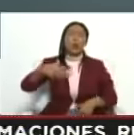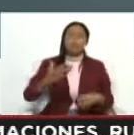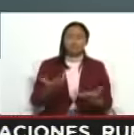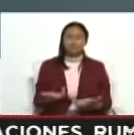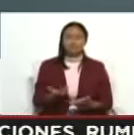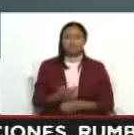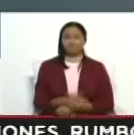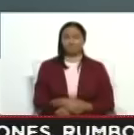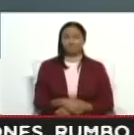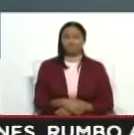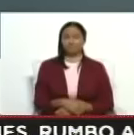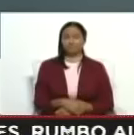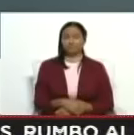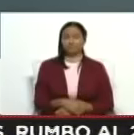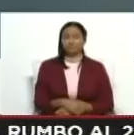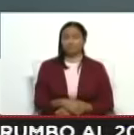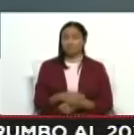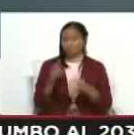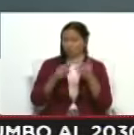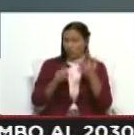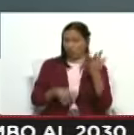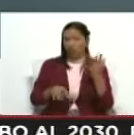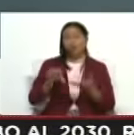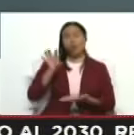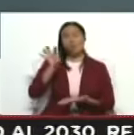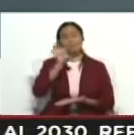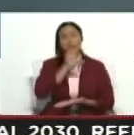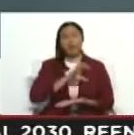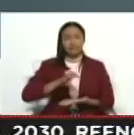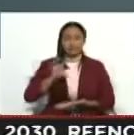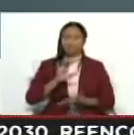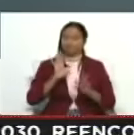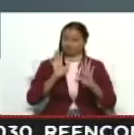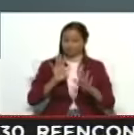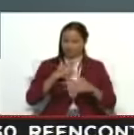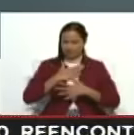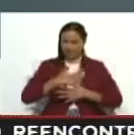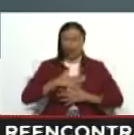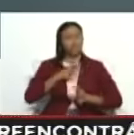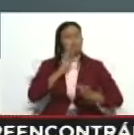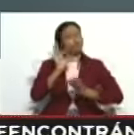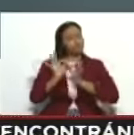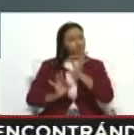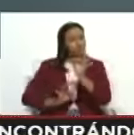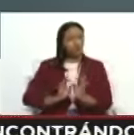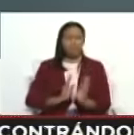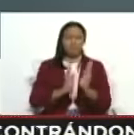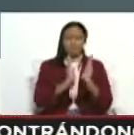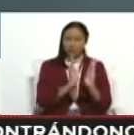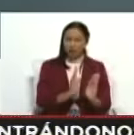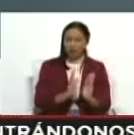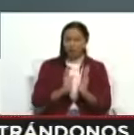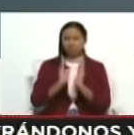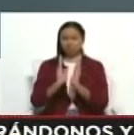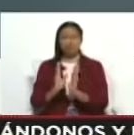Por lo tanto, ya con atención, vamos con atención, con calma. Como diría un amigo, calma. Vamos